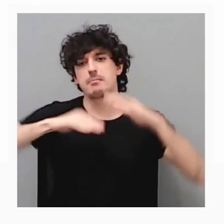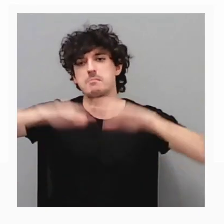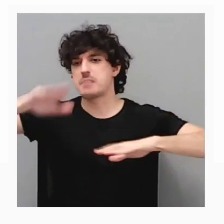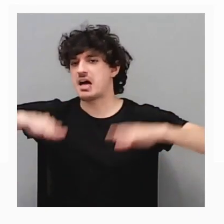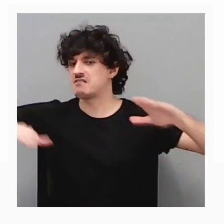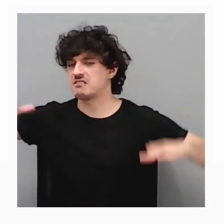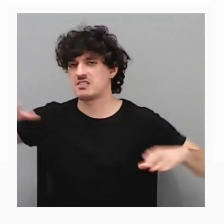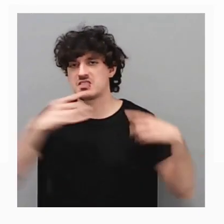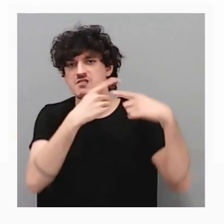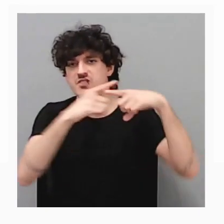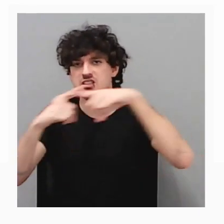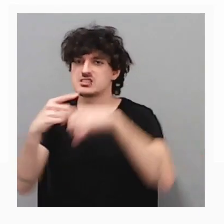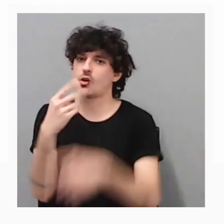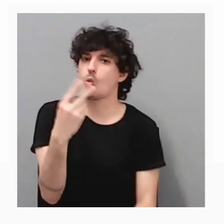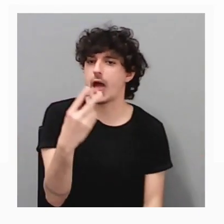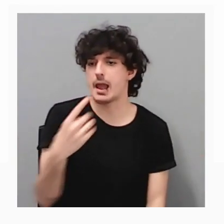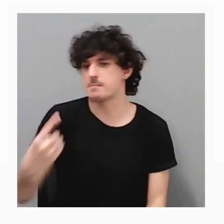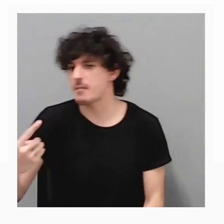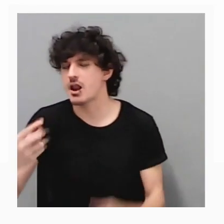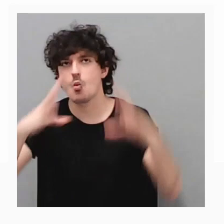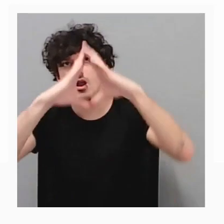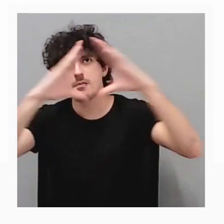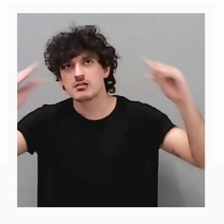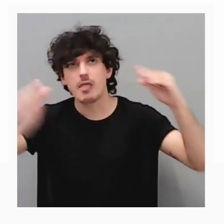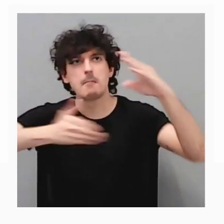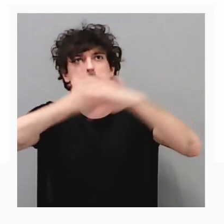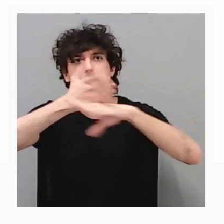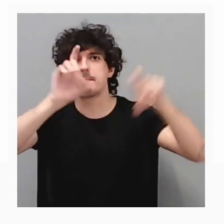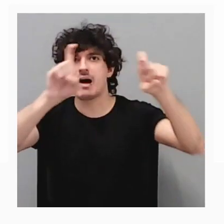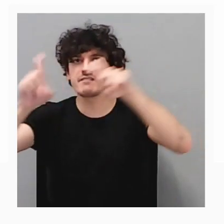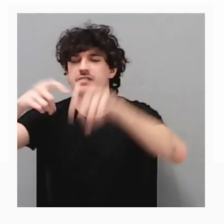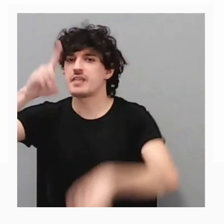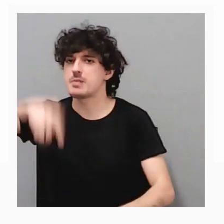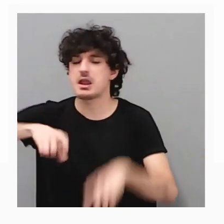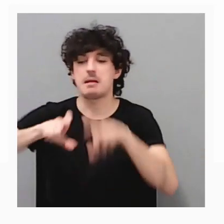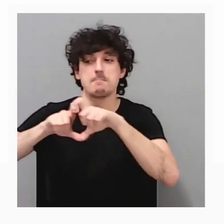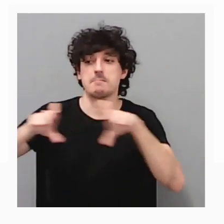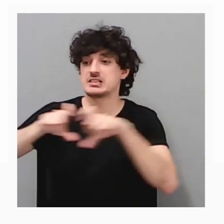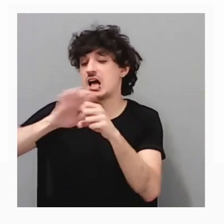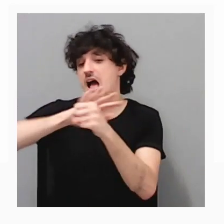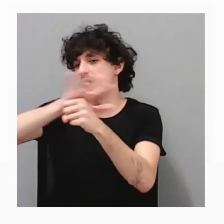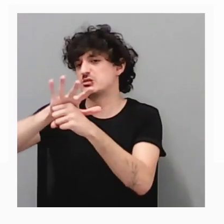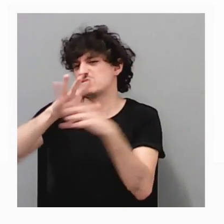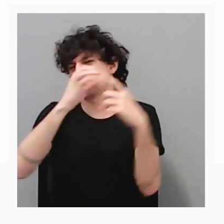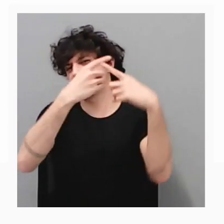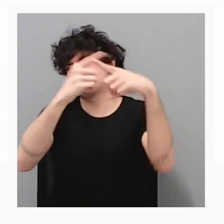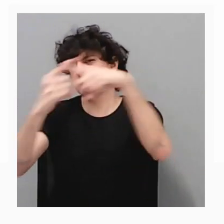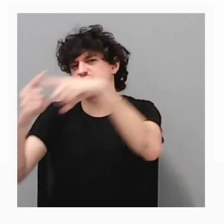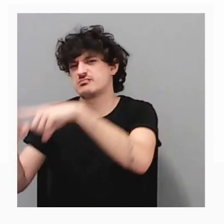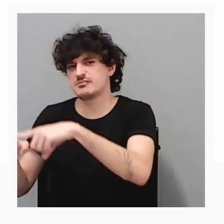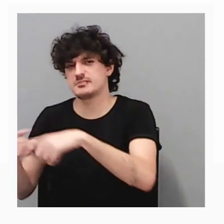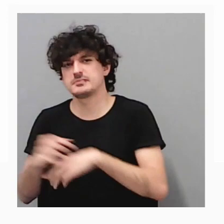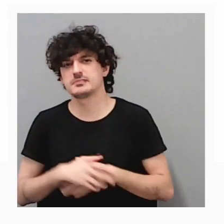secundaria, para las universidades y para empresas, ¿vale? Entonces trabajamos en diferentes ámbitos.